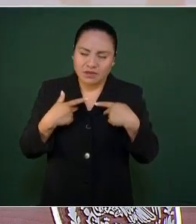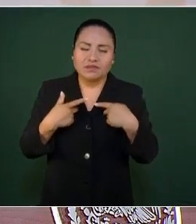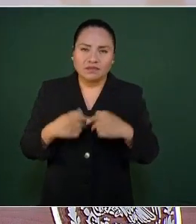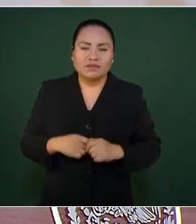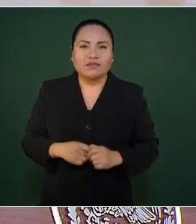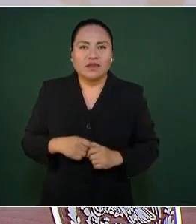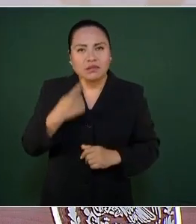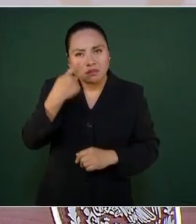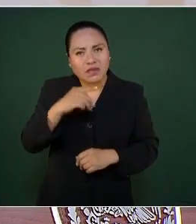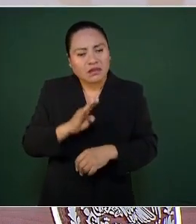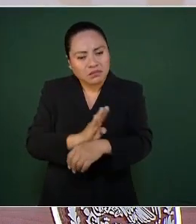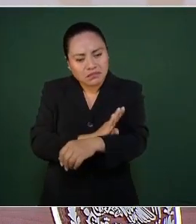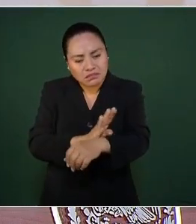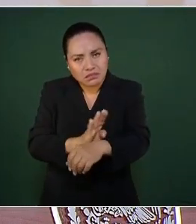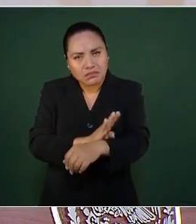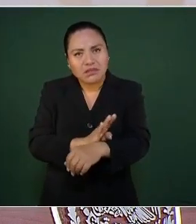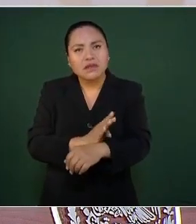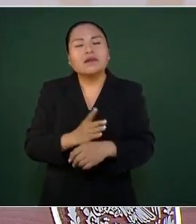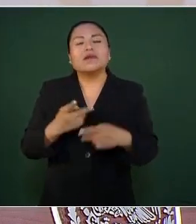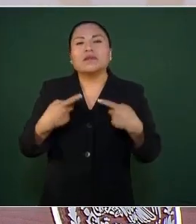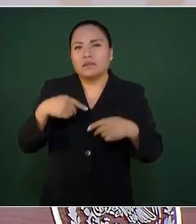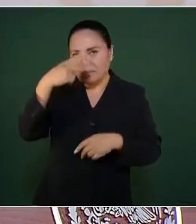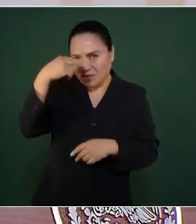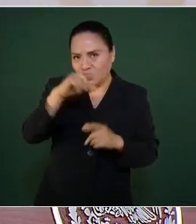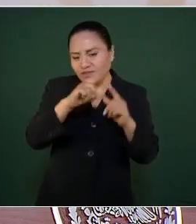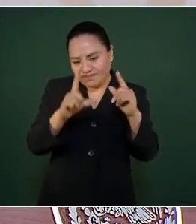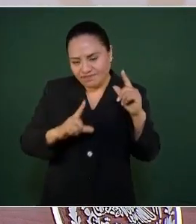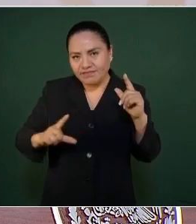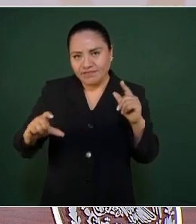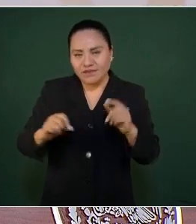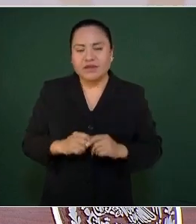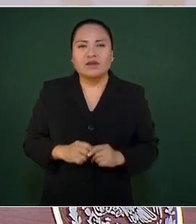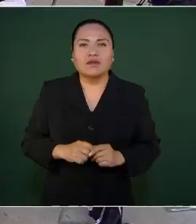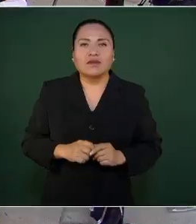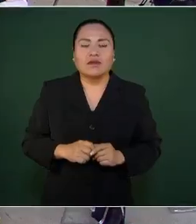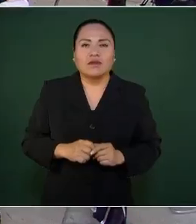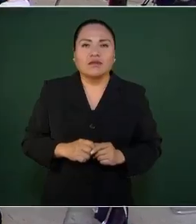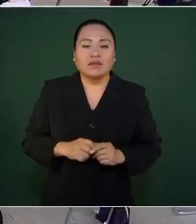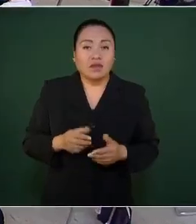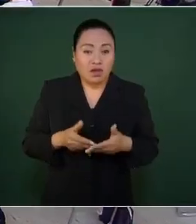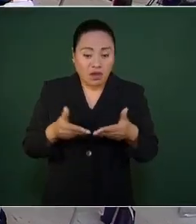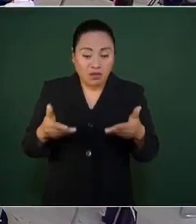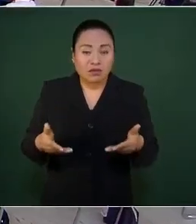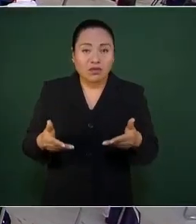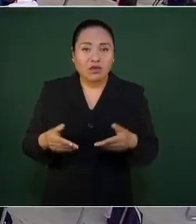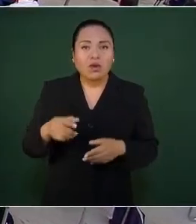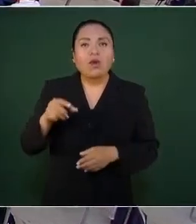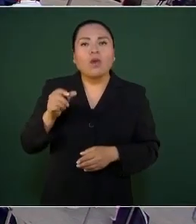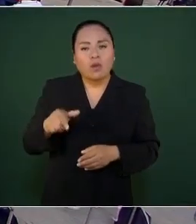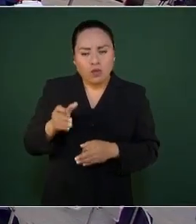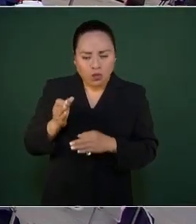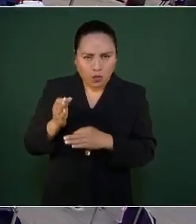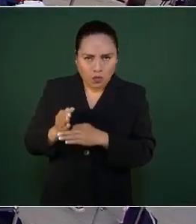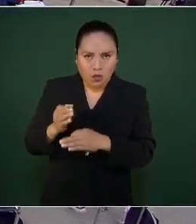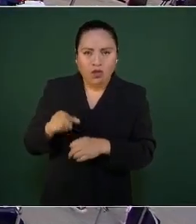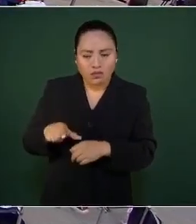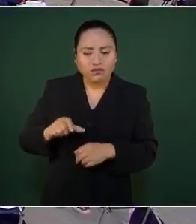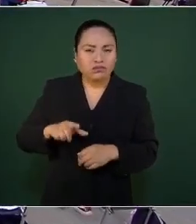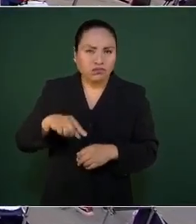en beneficio de todo el pueblo. Entonces, hoy con los gobernadores,